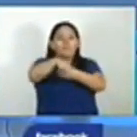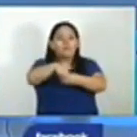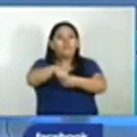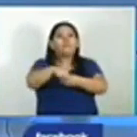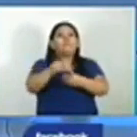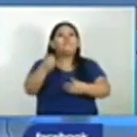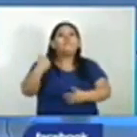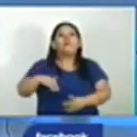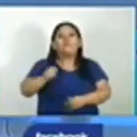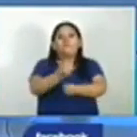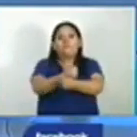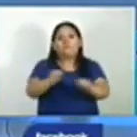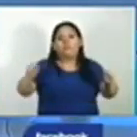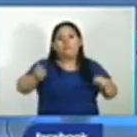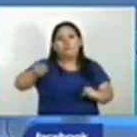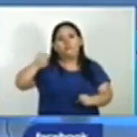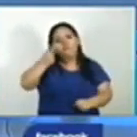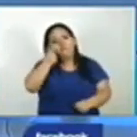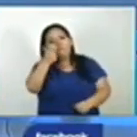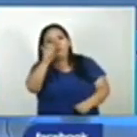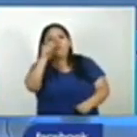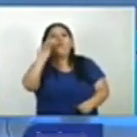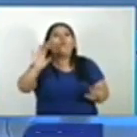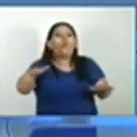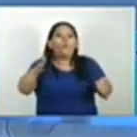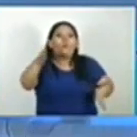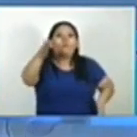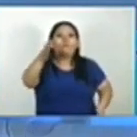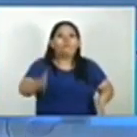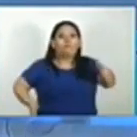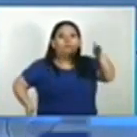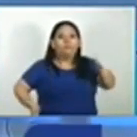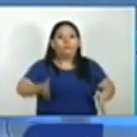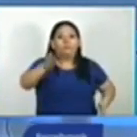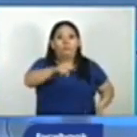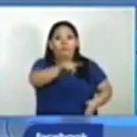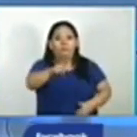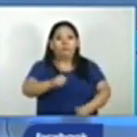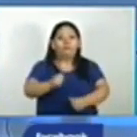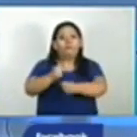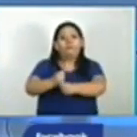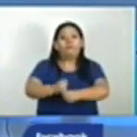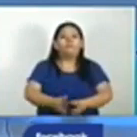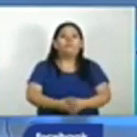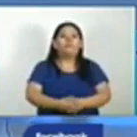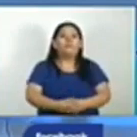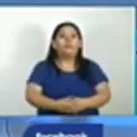de la independencia. Así se vivió el desfile de los elementos encargados de la seguridad.